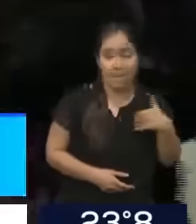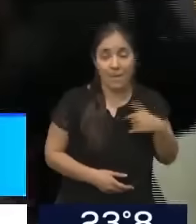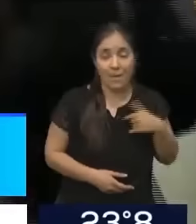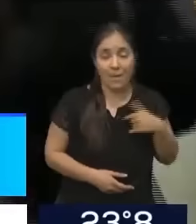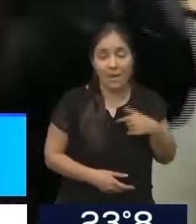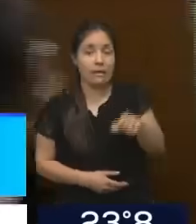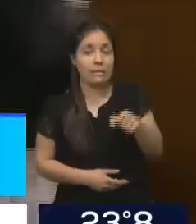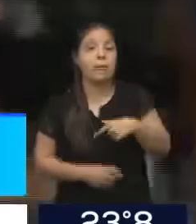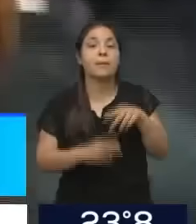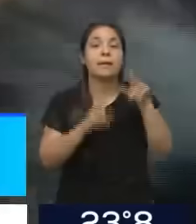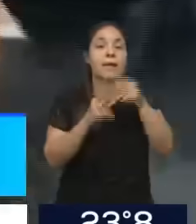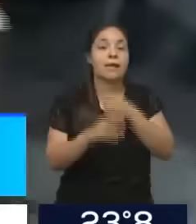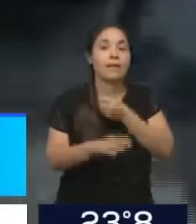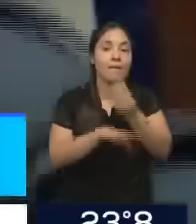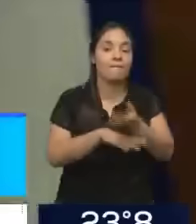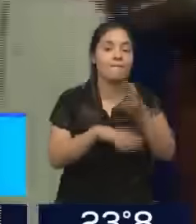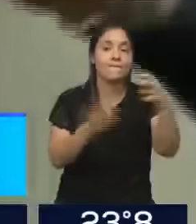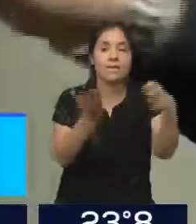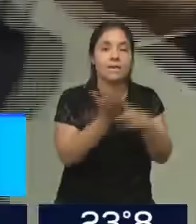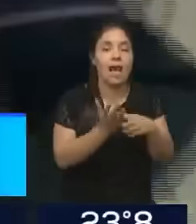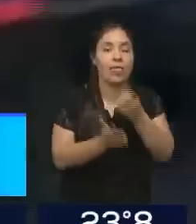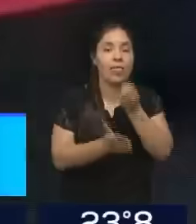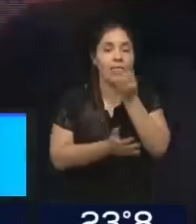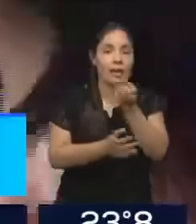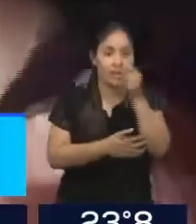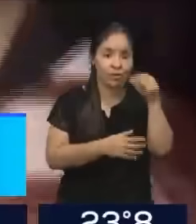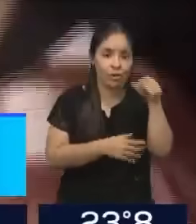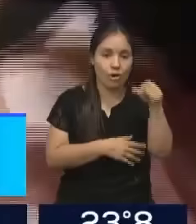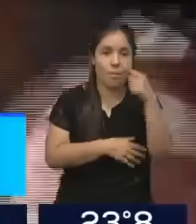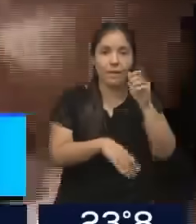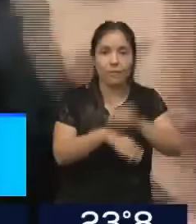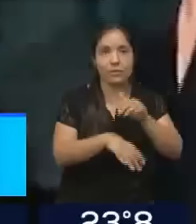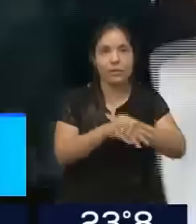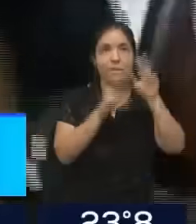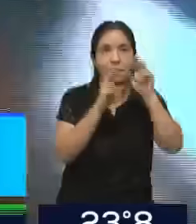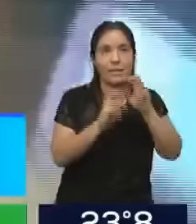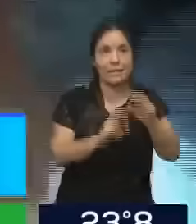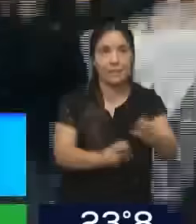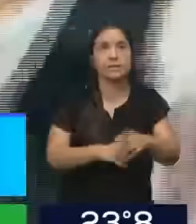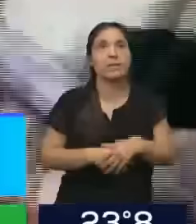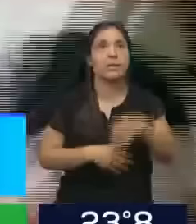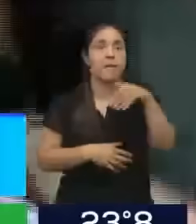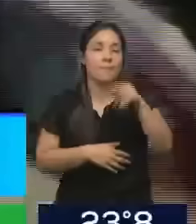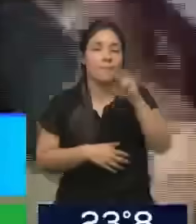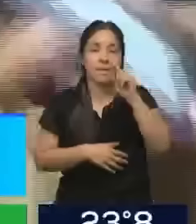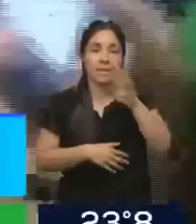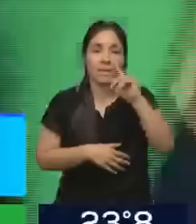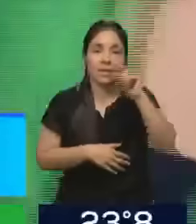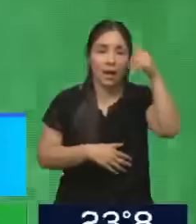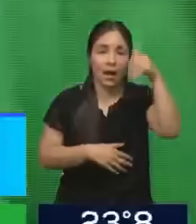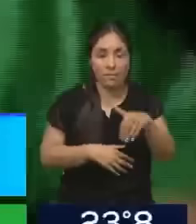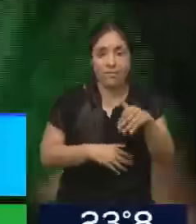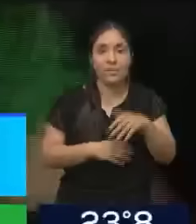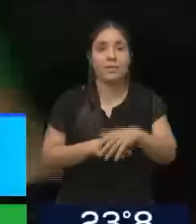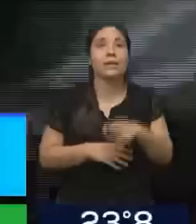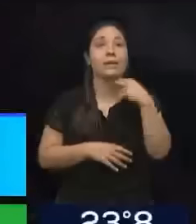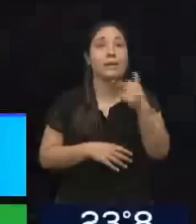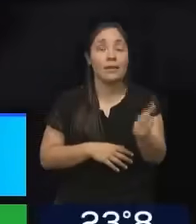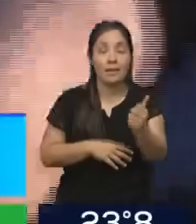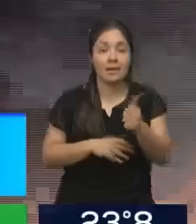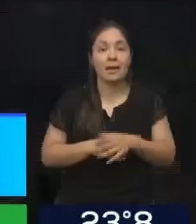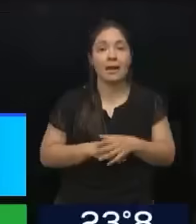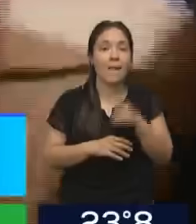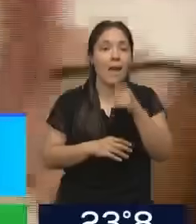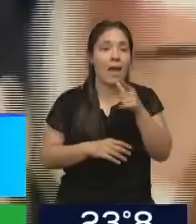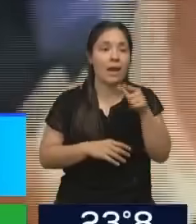investiga por violencia de género. En síntesis, Miriam Verdugo dijo que su hija se había